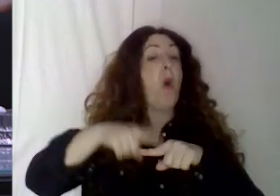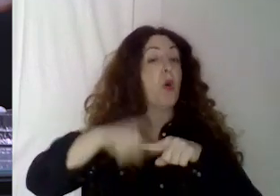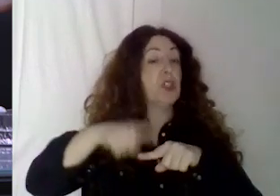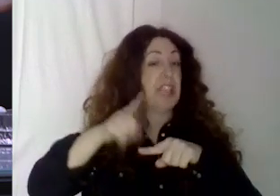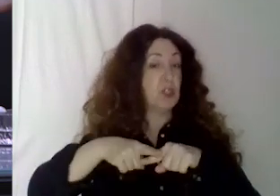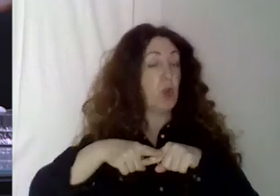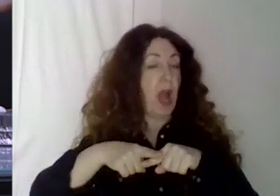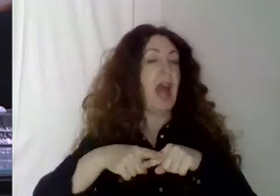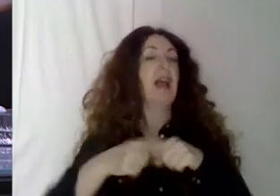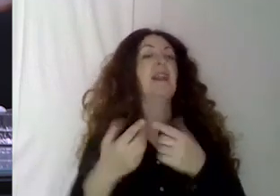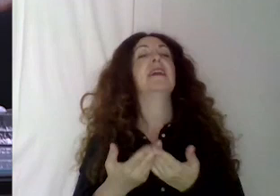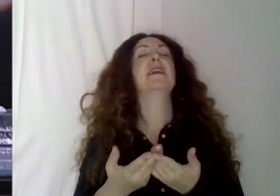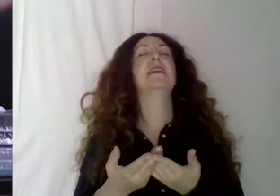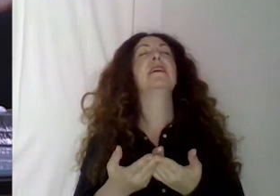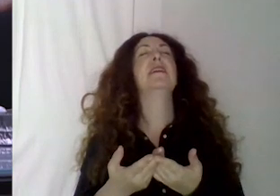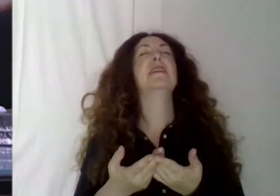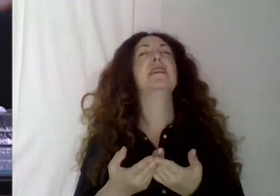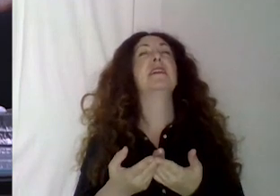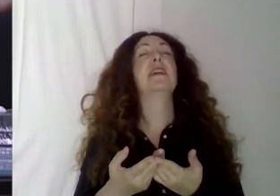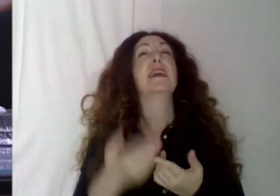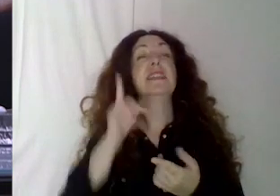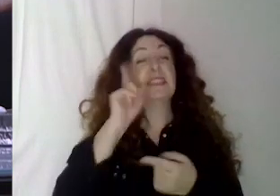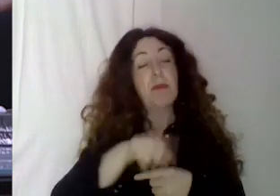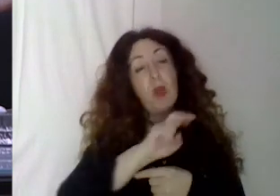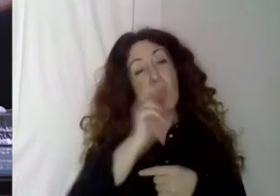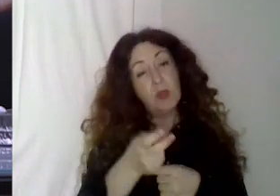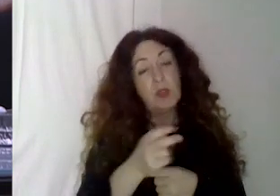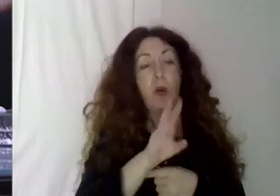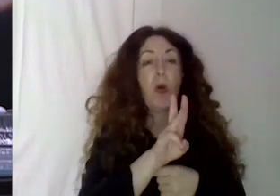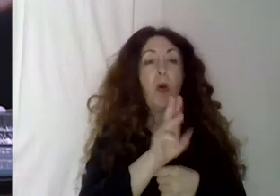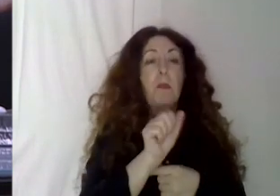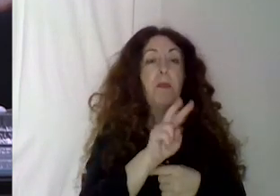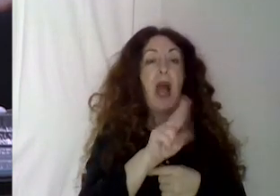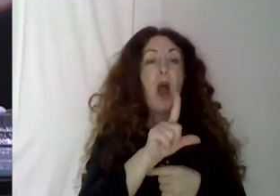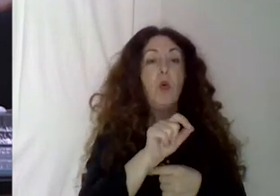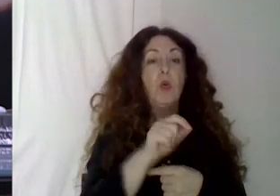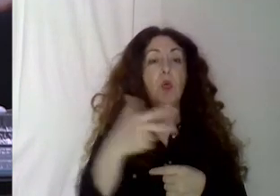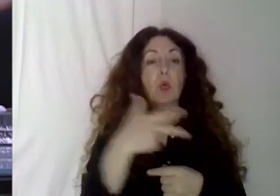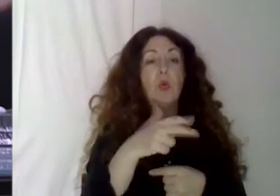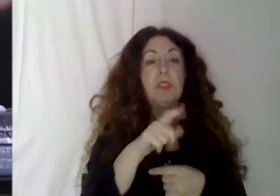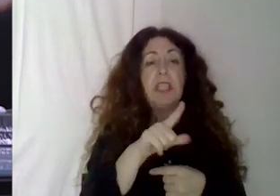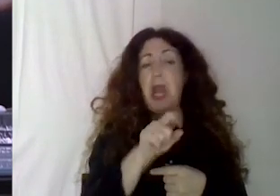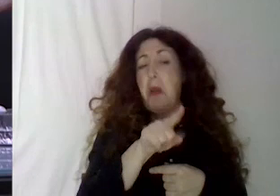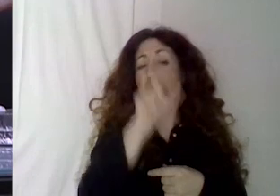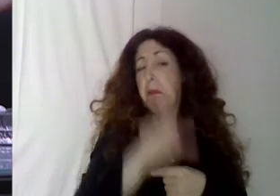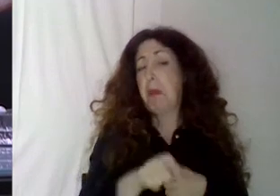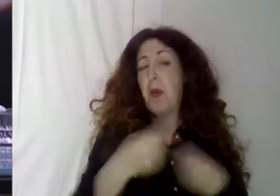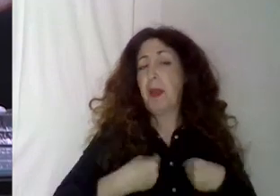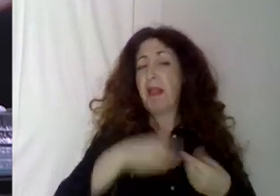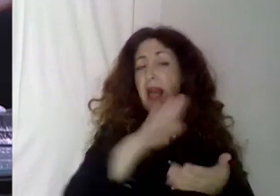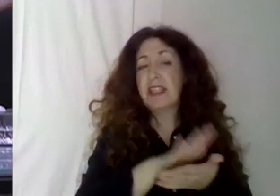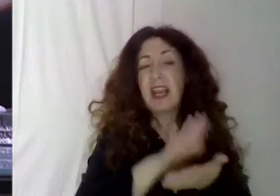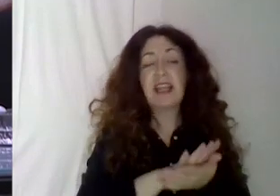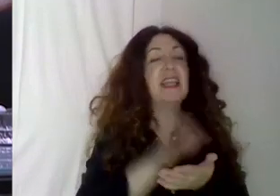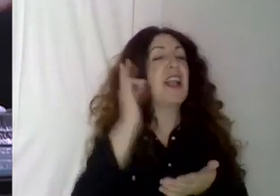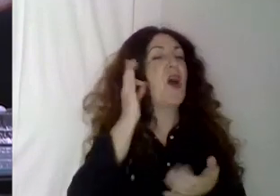ven a acostarte, y él decía, qué cosa bella es la perspectiva. Entonces, hasta eso nos cuenta. O sea, ahí está Vasari, la idea de esa